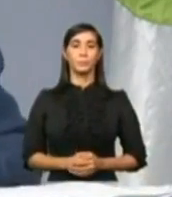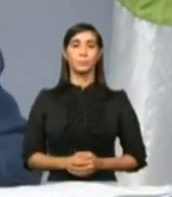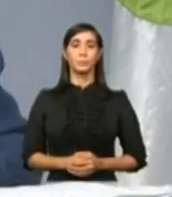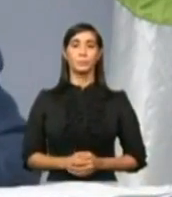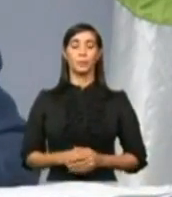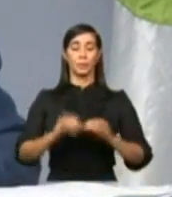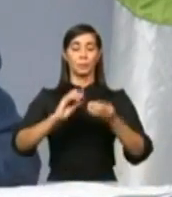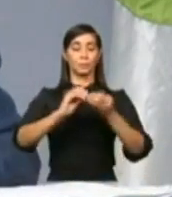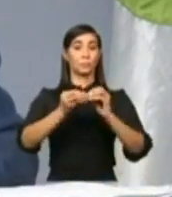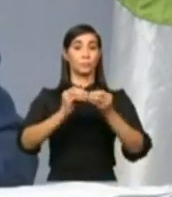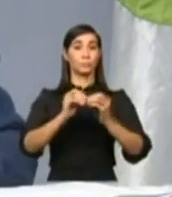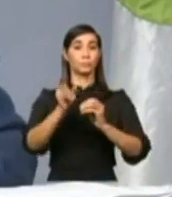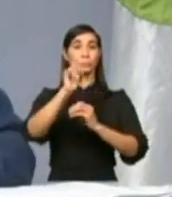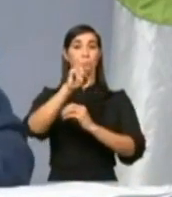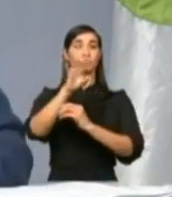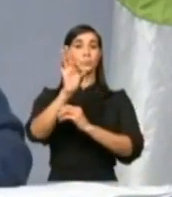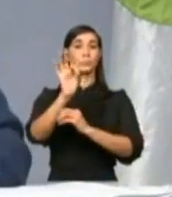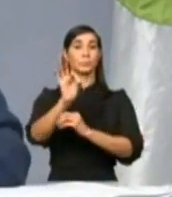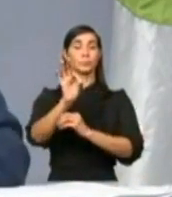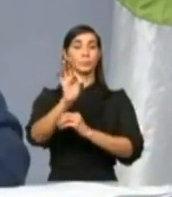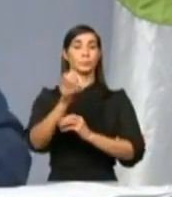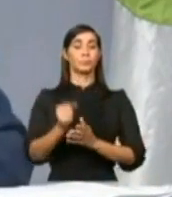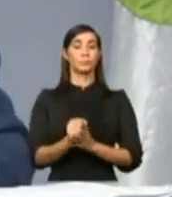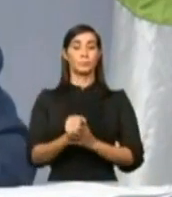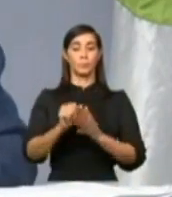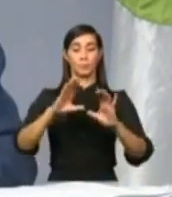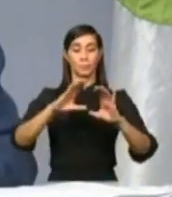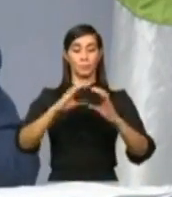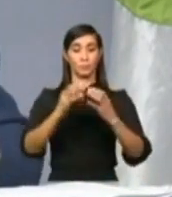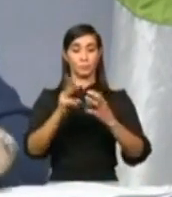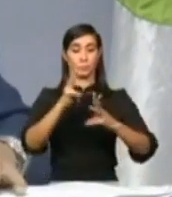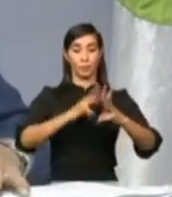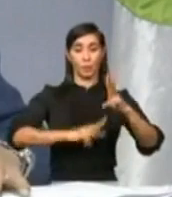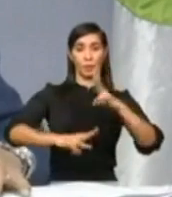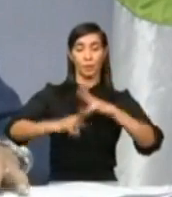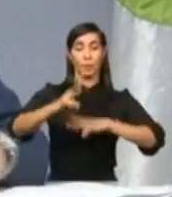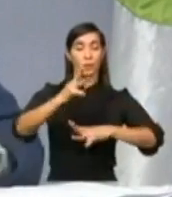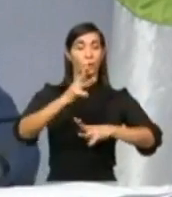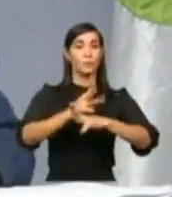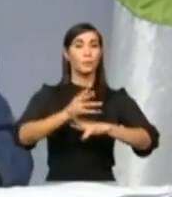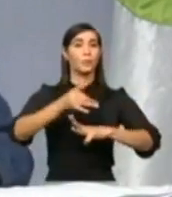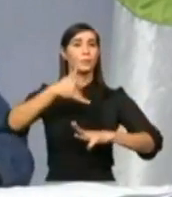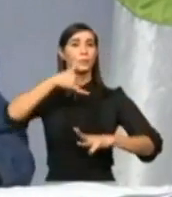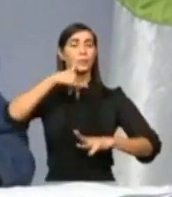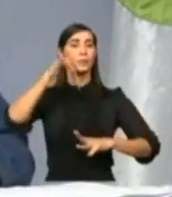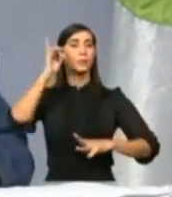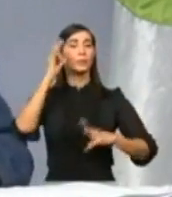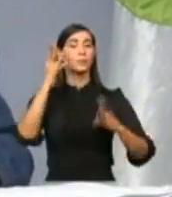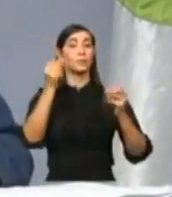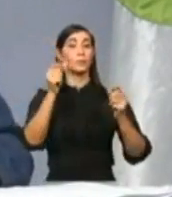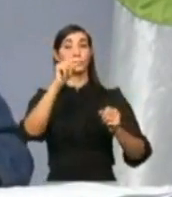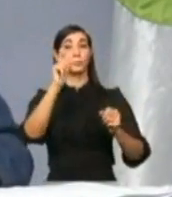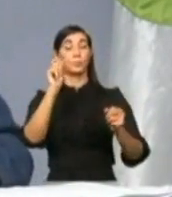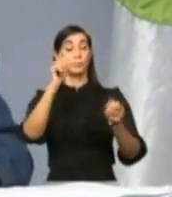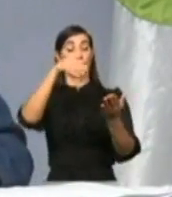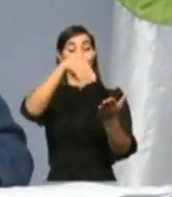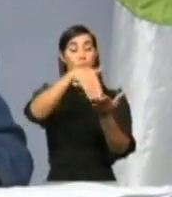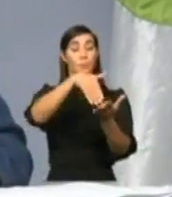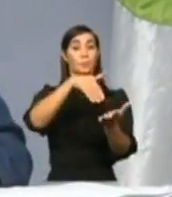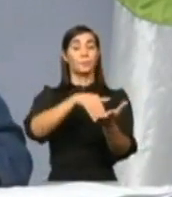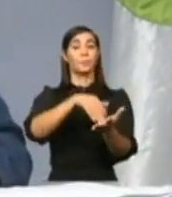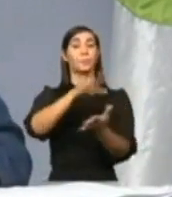número 29. La situación global al día de ayer era de